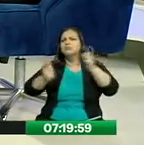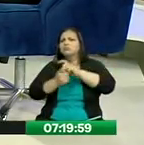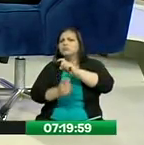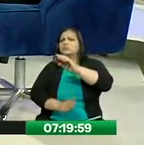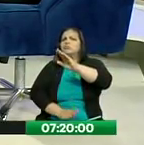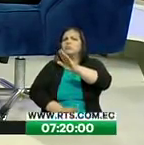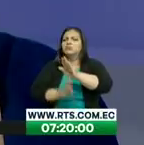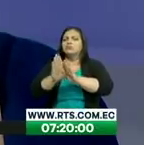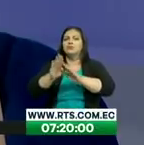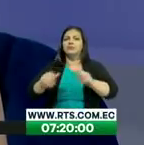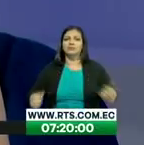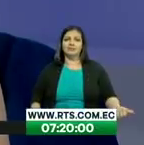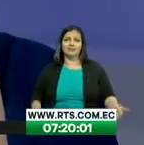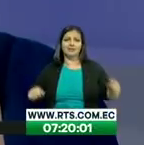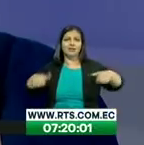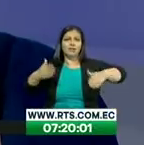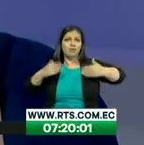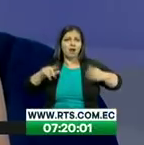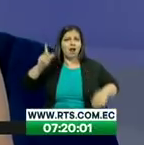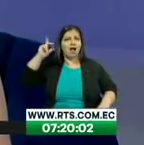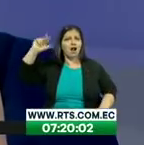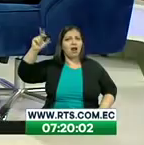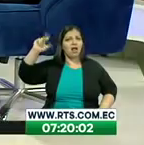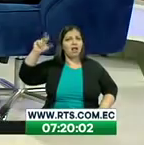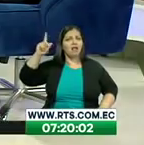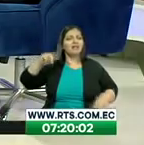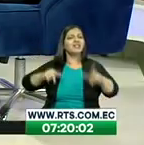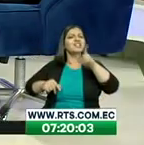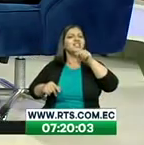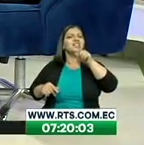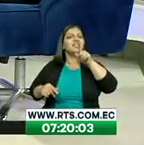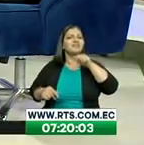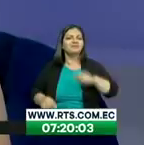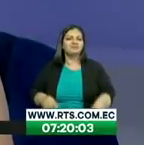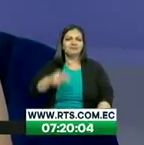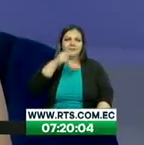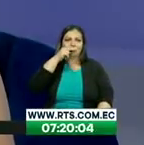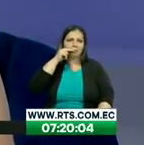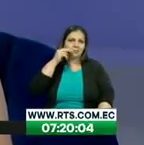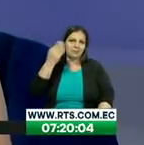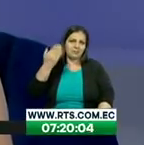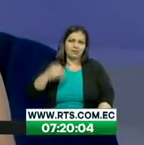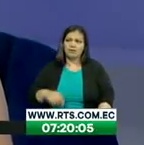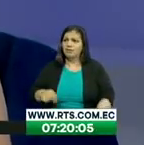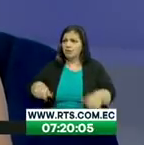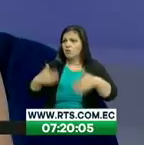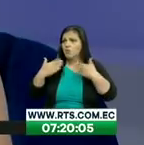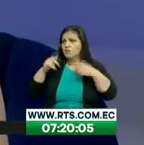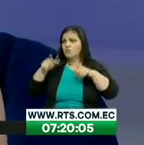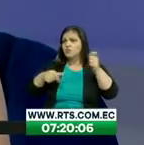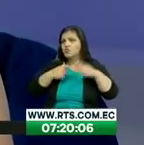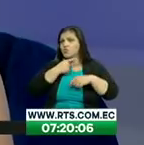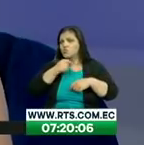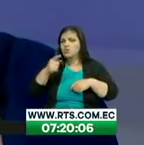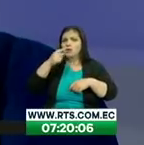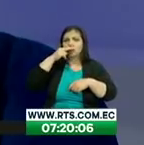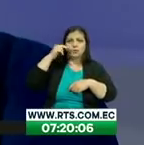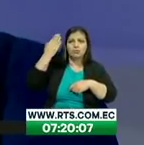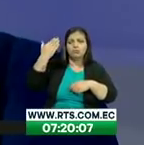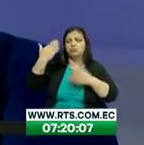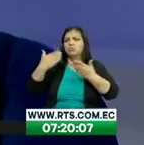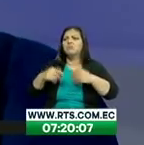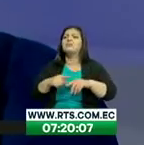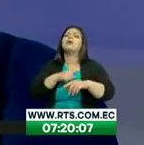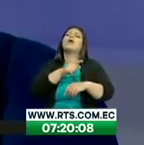otro líder en Guayaquil y eso lo tenemos muy claro. ¿Solo en Guayaquil? Ahí viene la parte, lo que pasa es que considerando el regionalismo